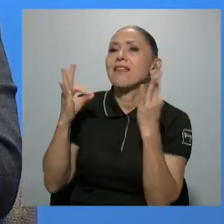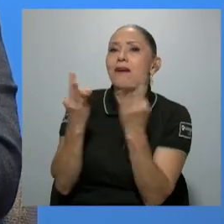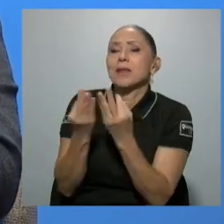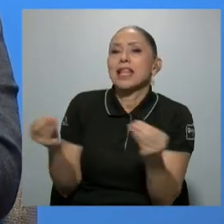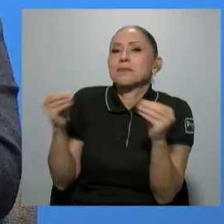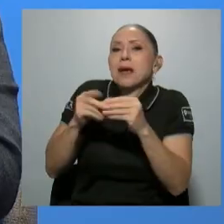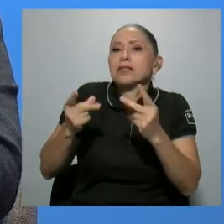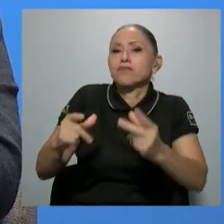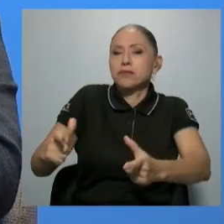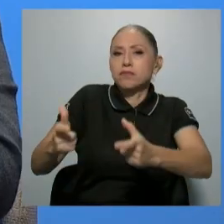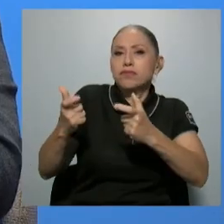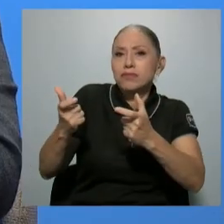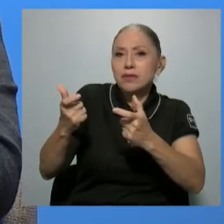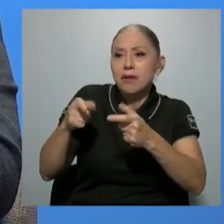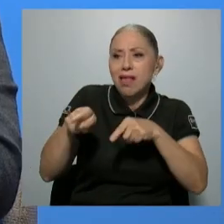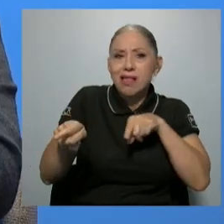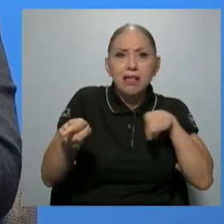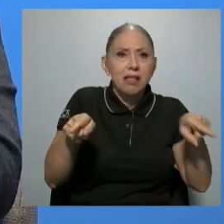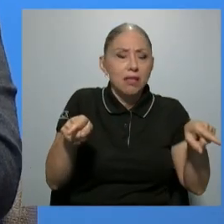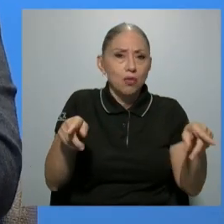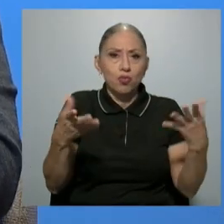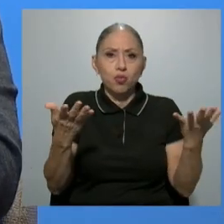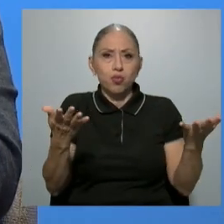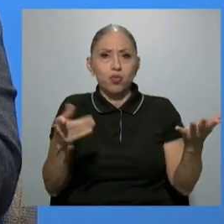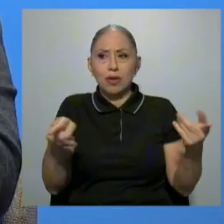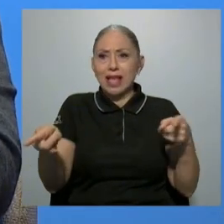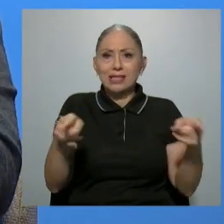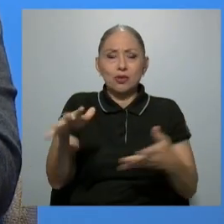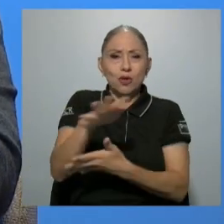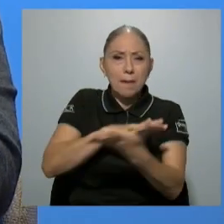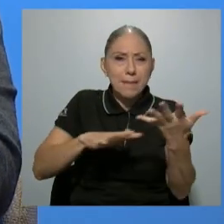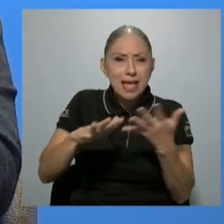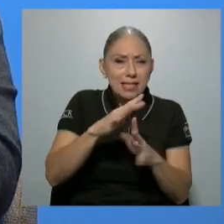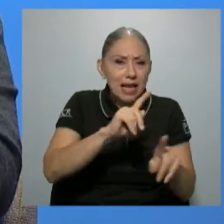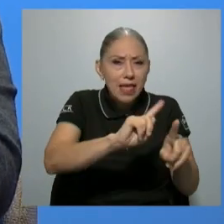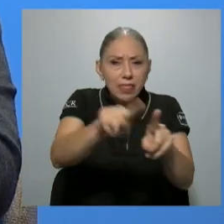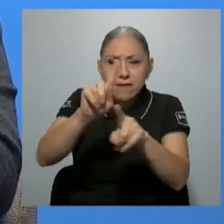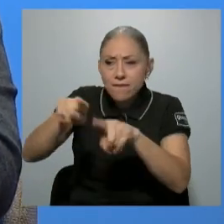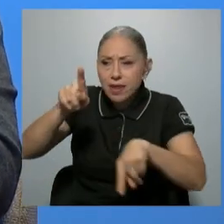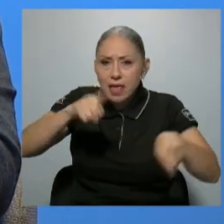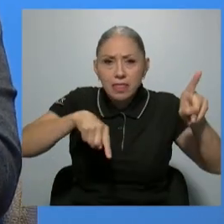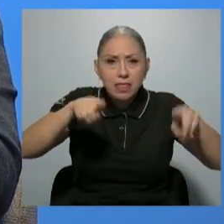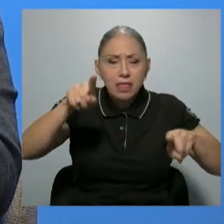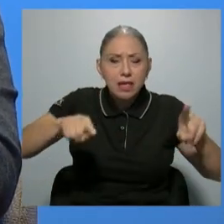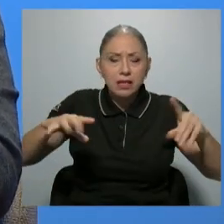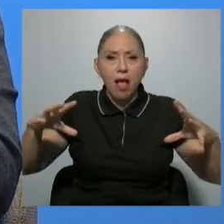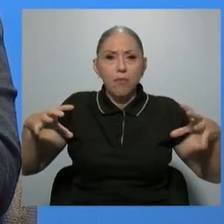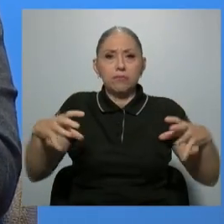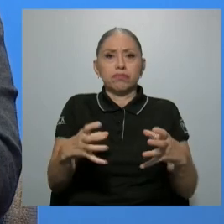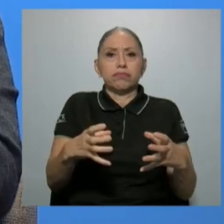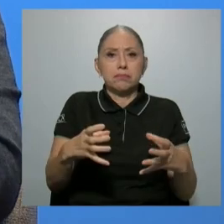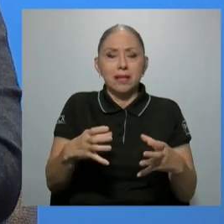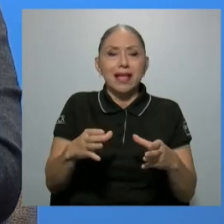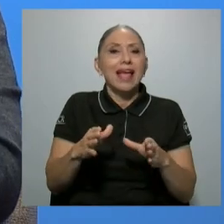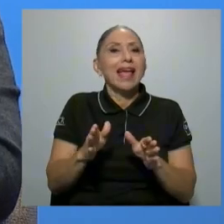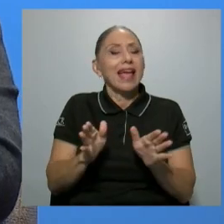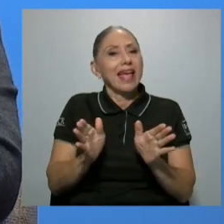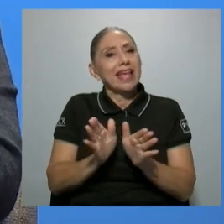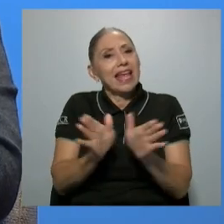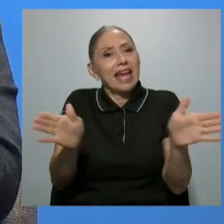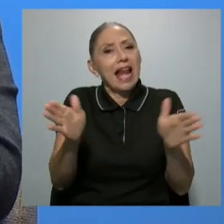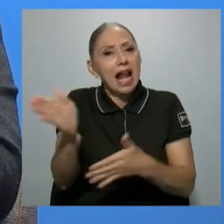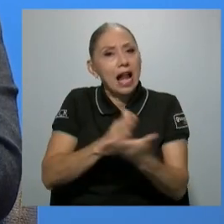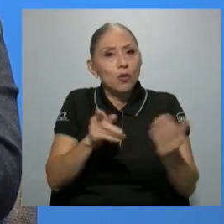afluentes, evidentemente es una mezcla muy heterogénea de diferentes sectores y en general hay en algunos de ellos algunos